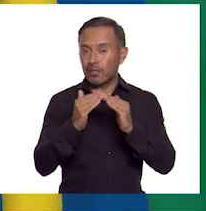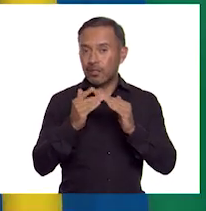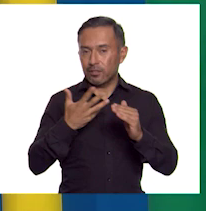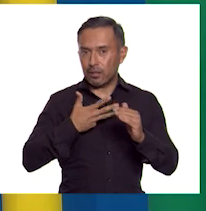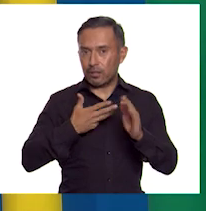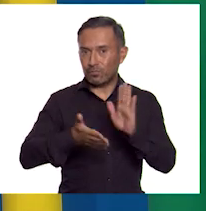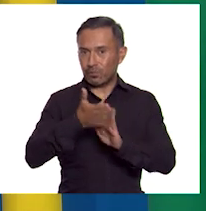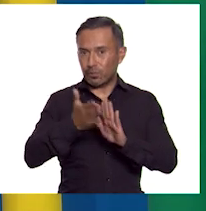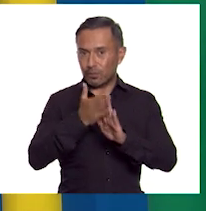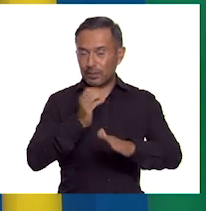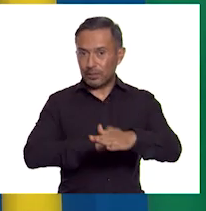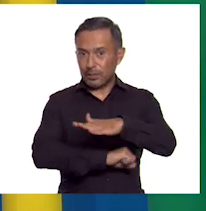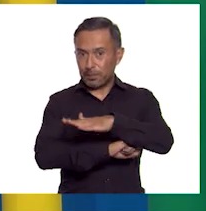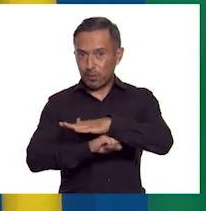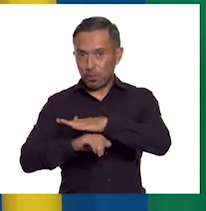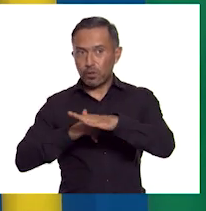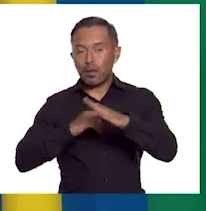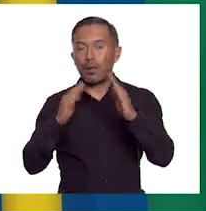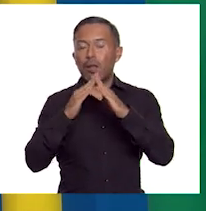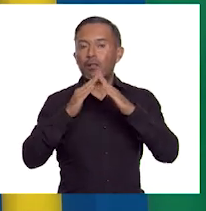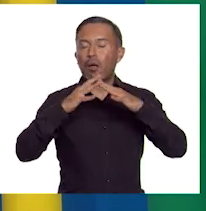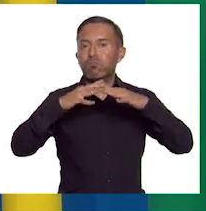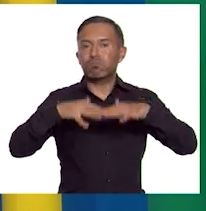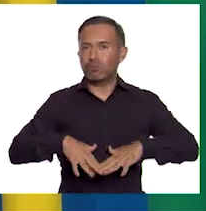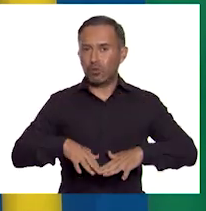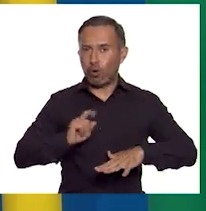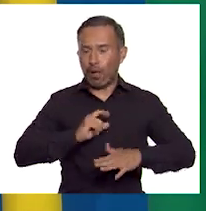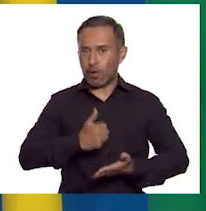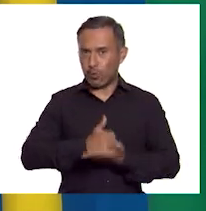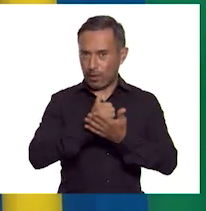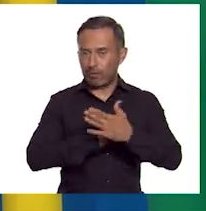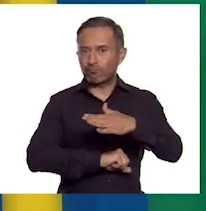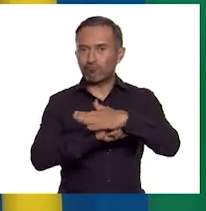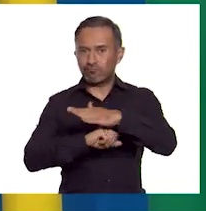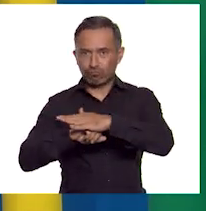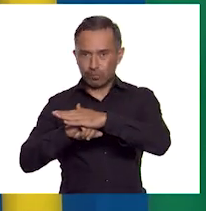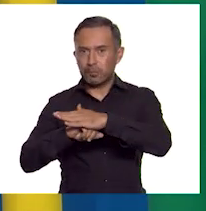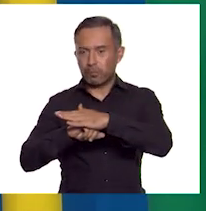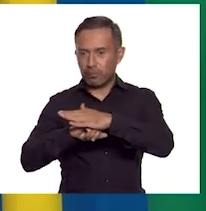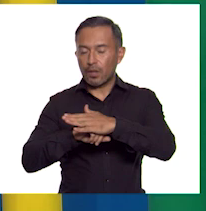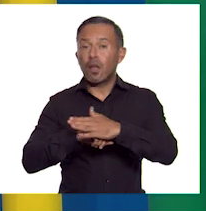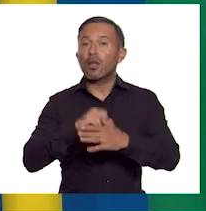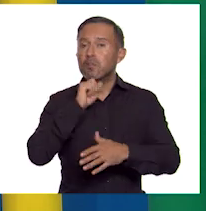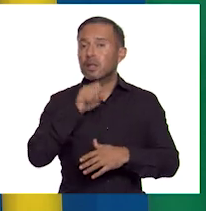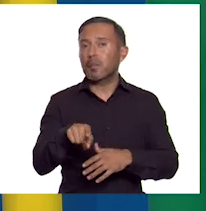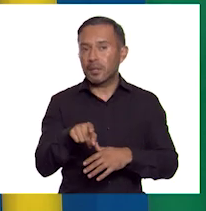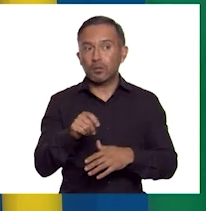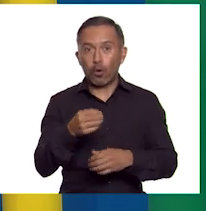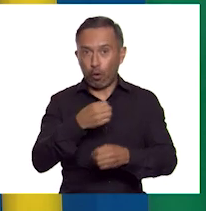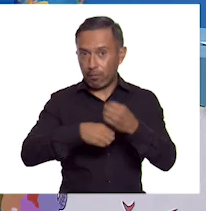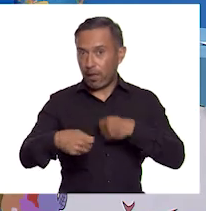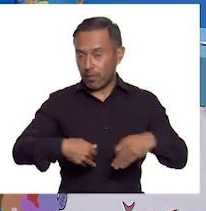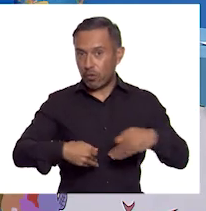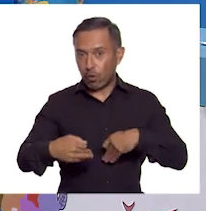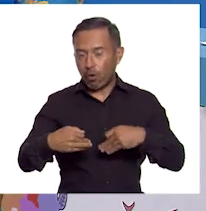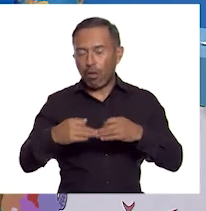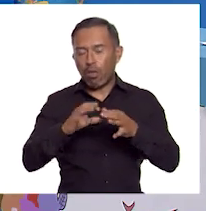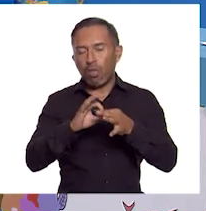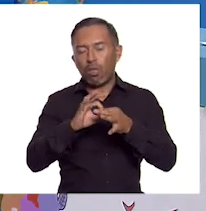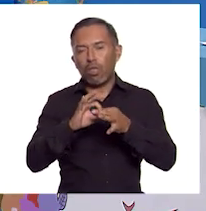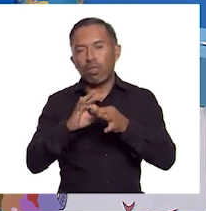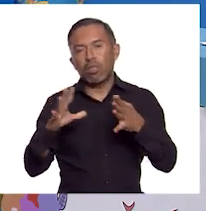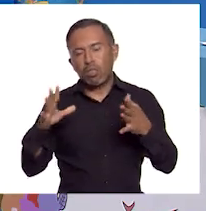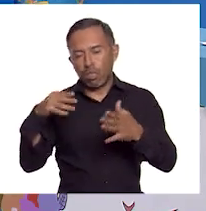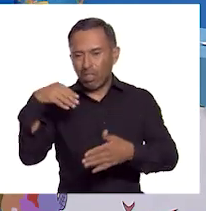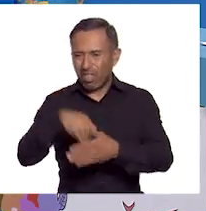Que evitan que se caiga. De esa manera, pues también podemos lograr que nuestra obra de teatro se sostenga. Muy bien. Por eso